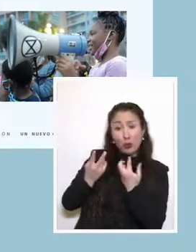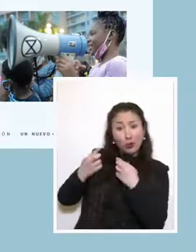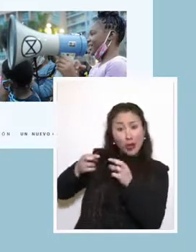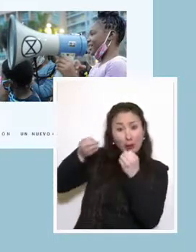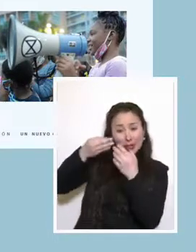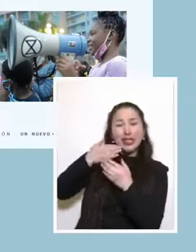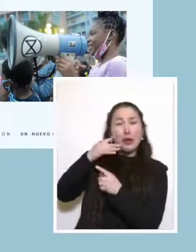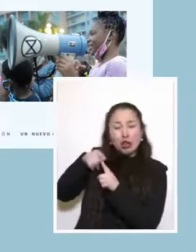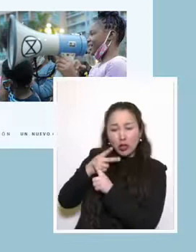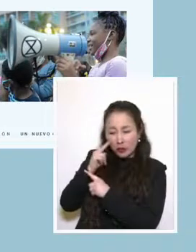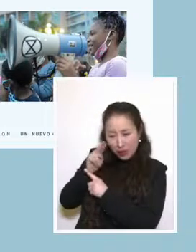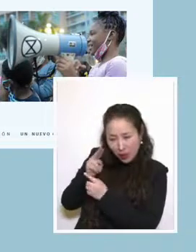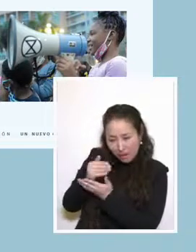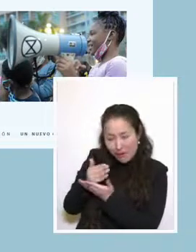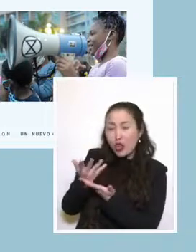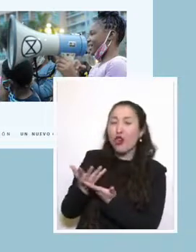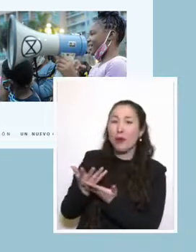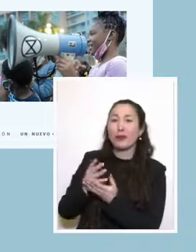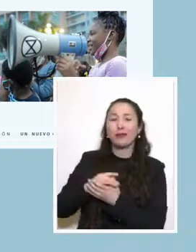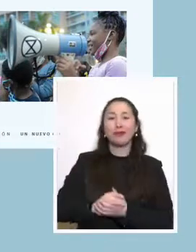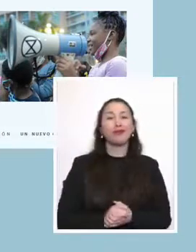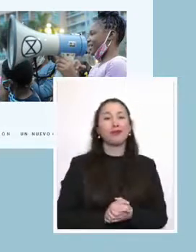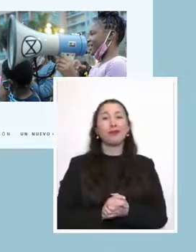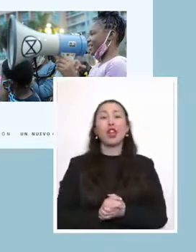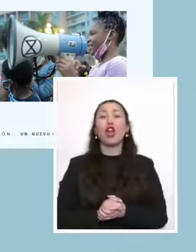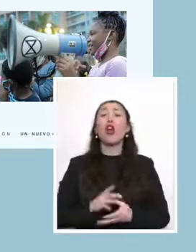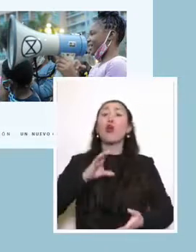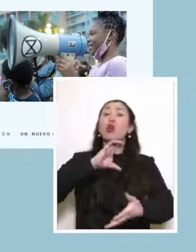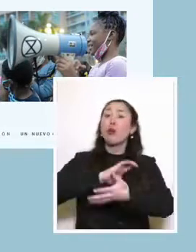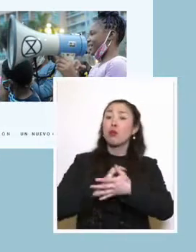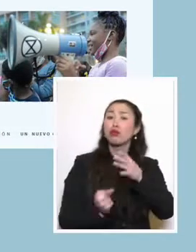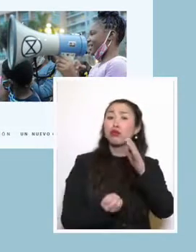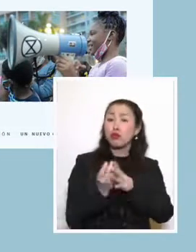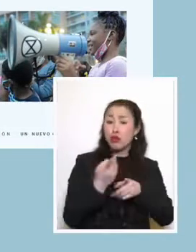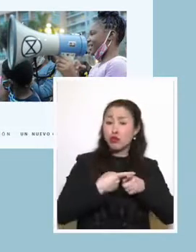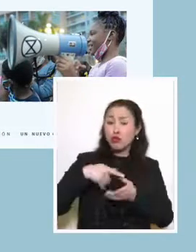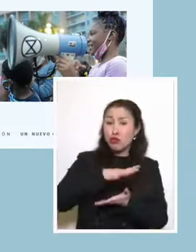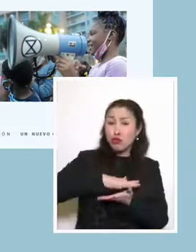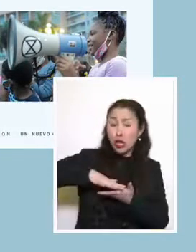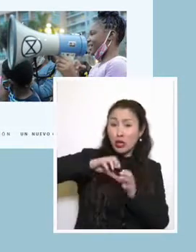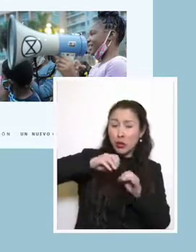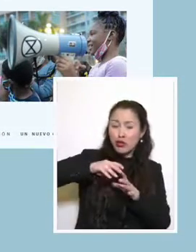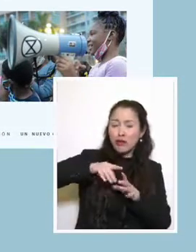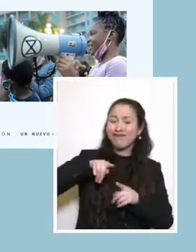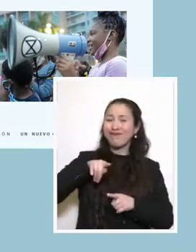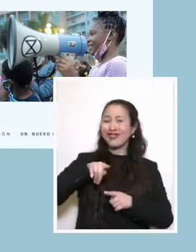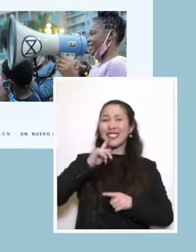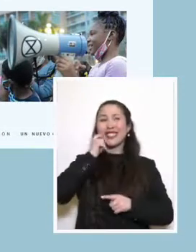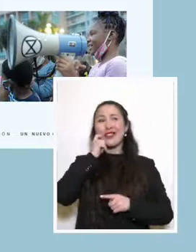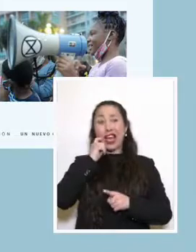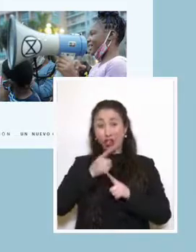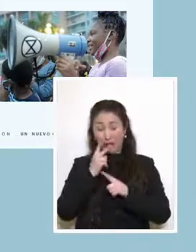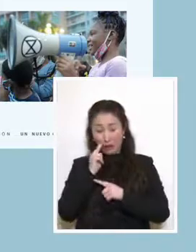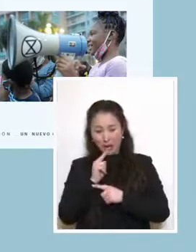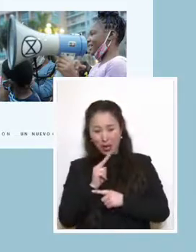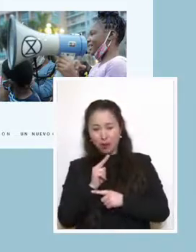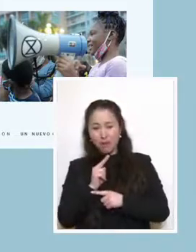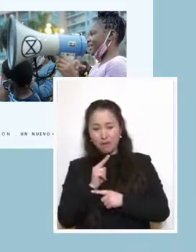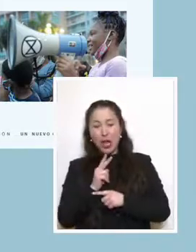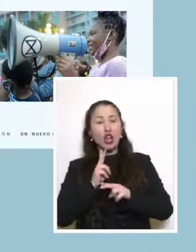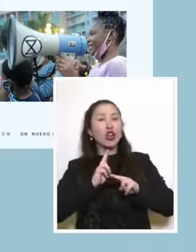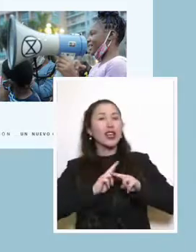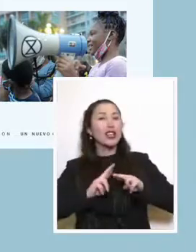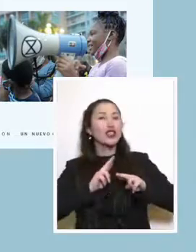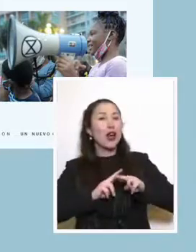Forjar un nuevo contrato social para la educación, según el informe, también significa analizar las acciones y